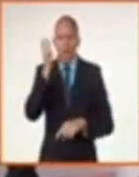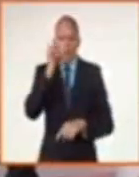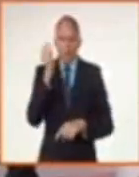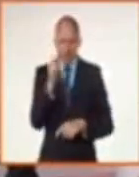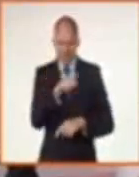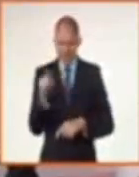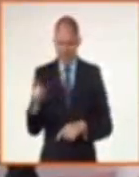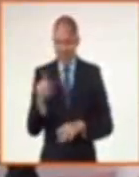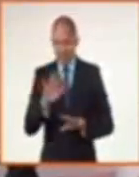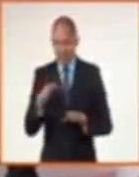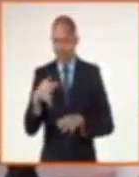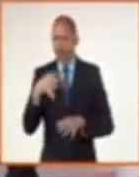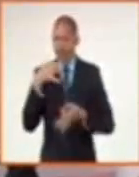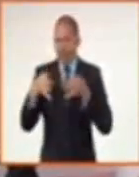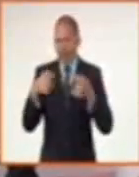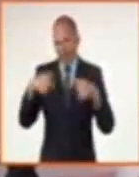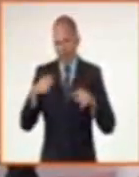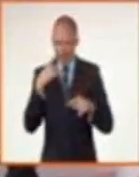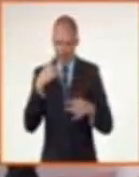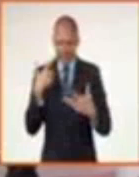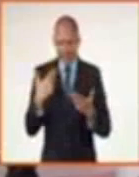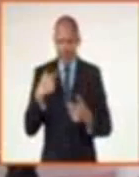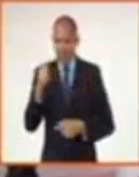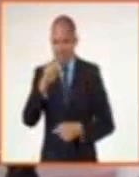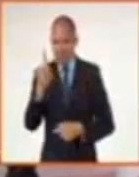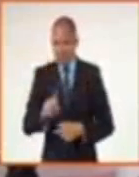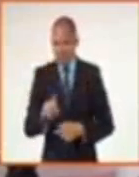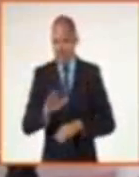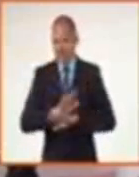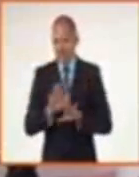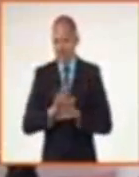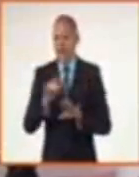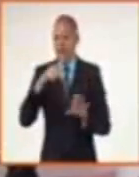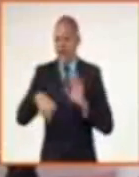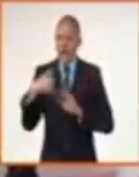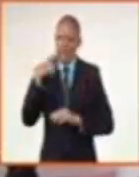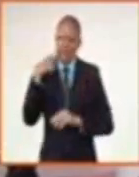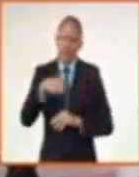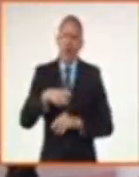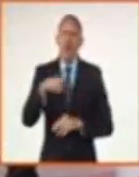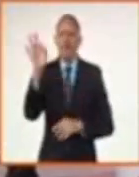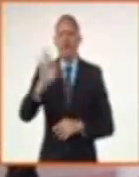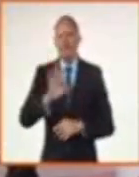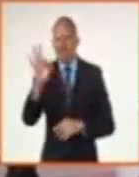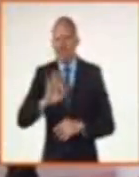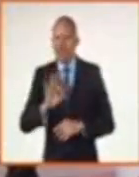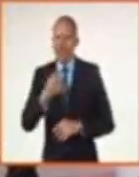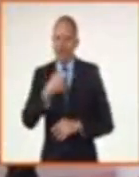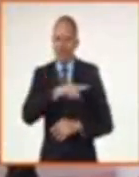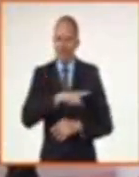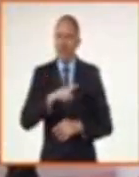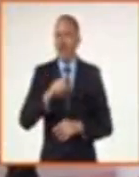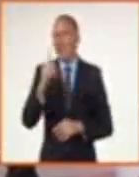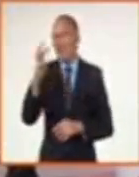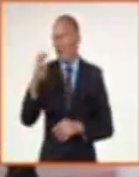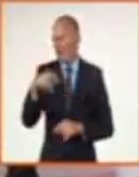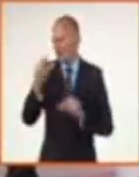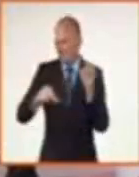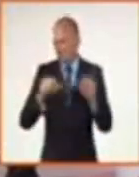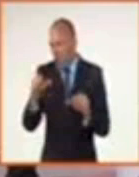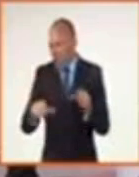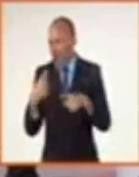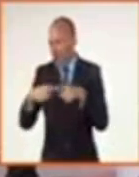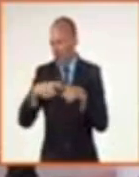significado de esos números. ¿Qué significa esa calidad de voto obtenida en la jornada de ayer? ¿Qué